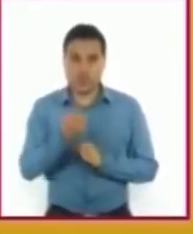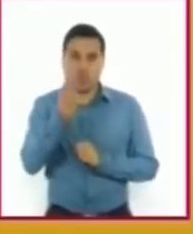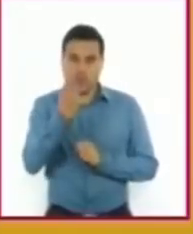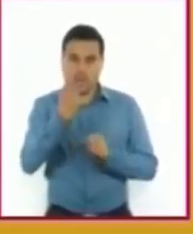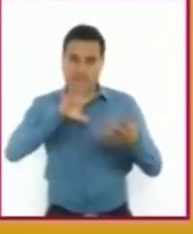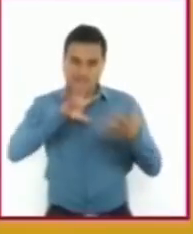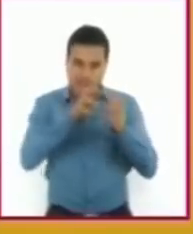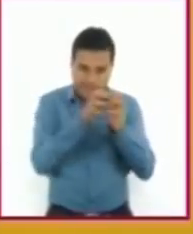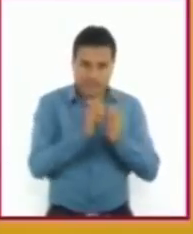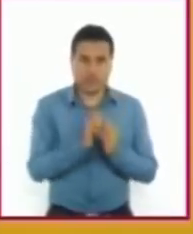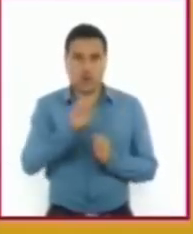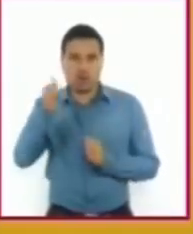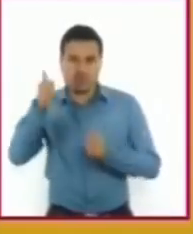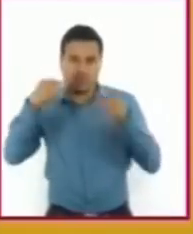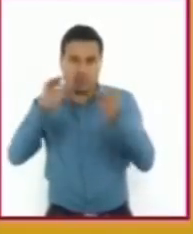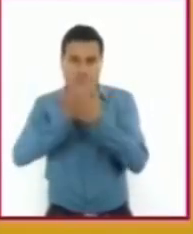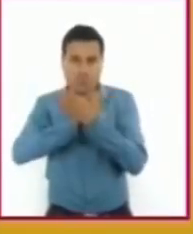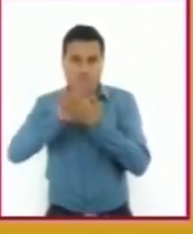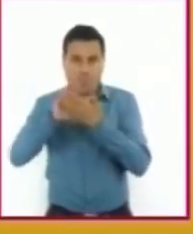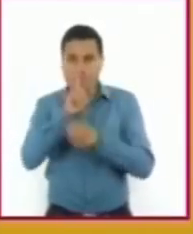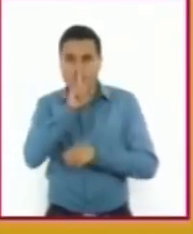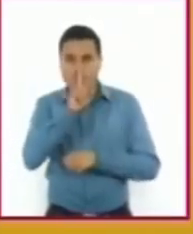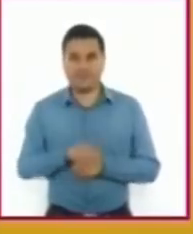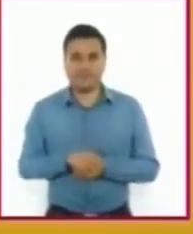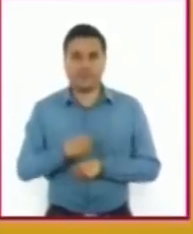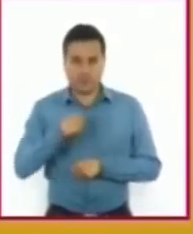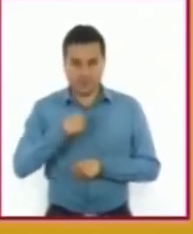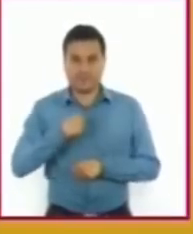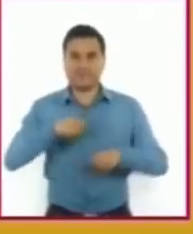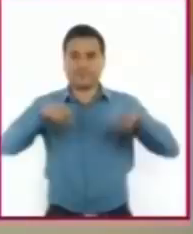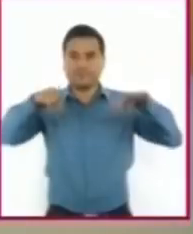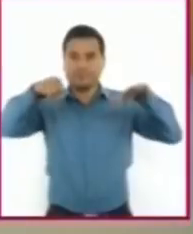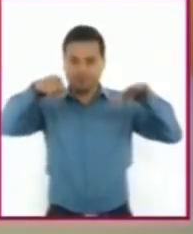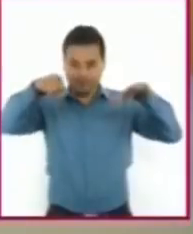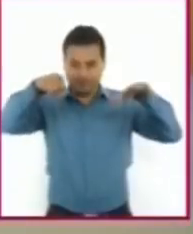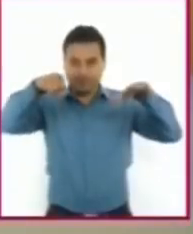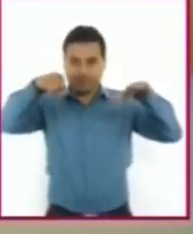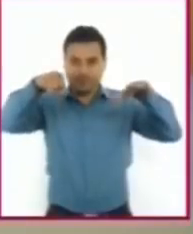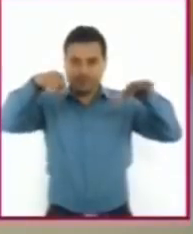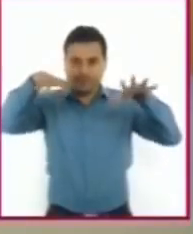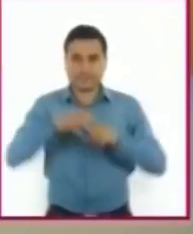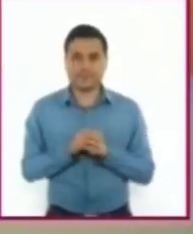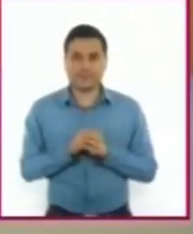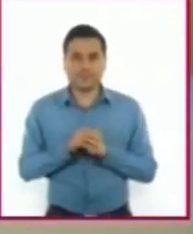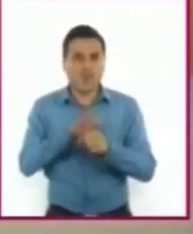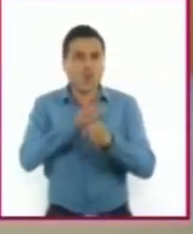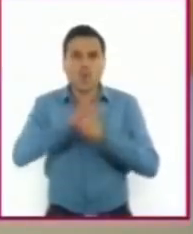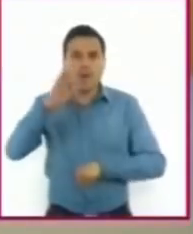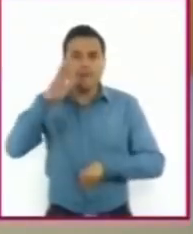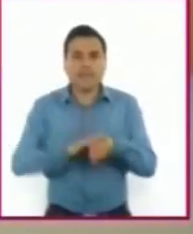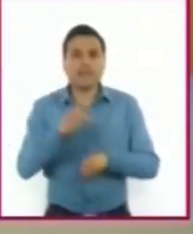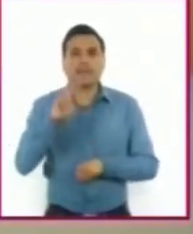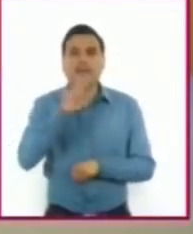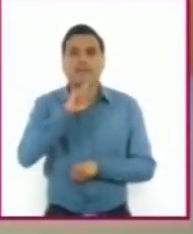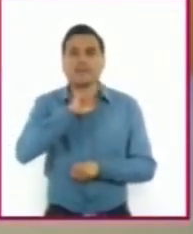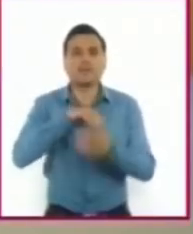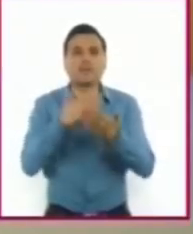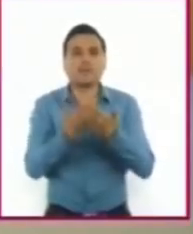bolita y otra extendida. Las dejamos caer al mismo tiempo. ¿Cuál de las dos hojas llegará primero al suelo?